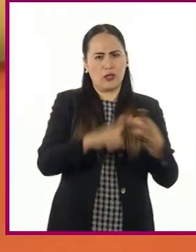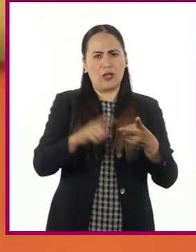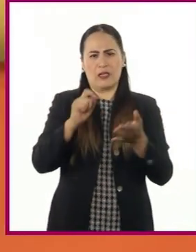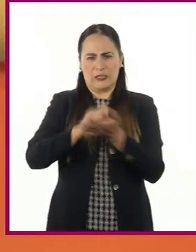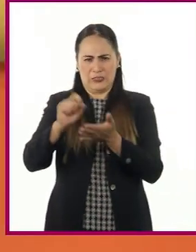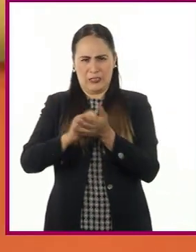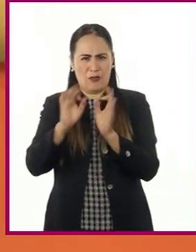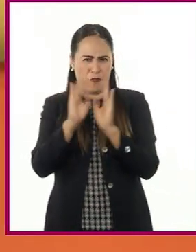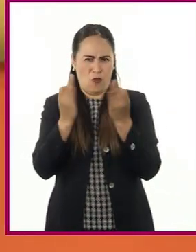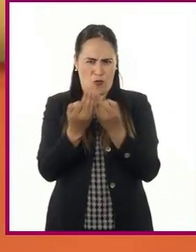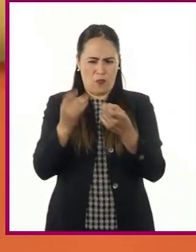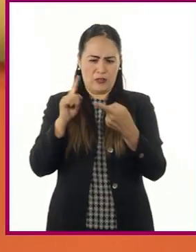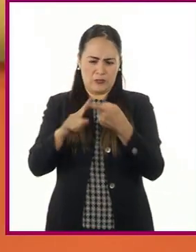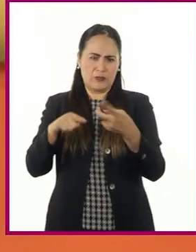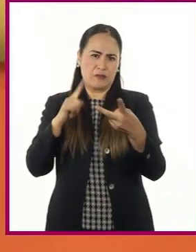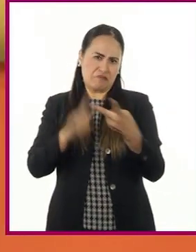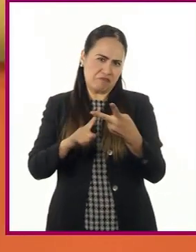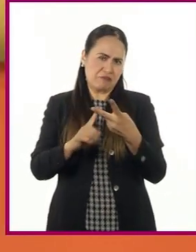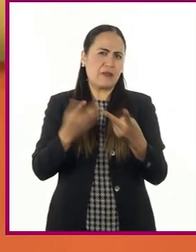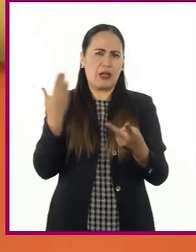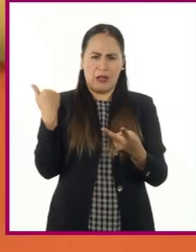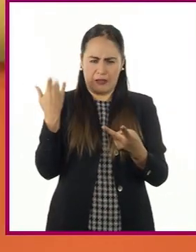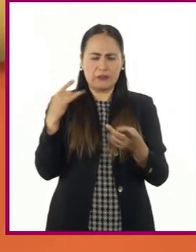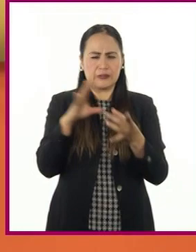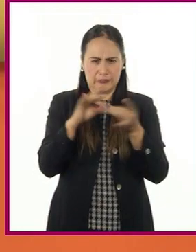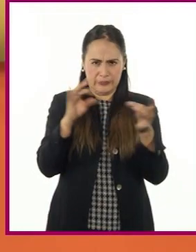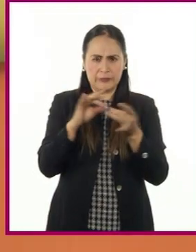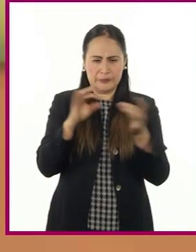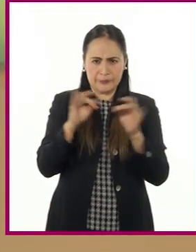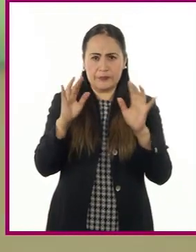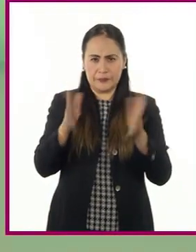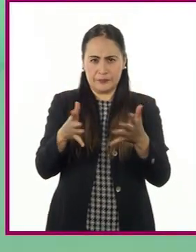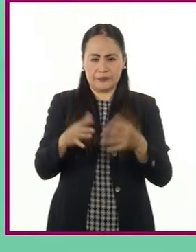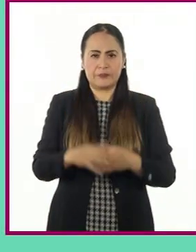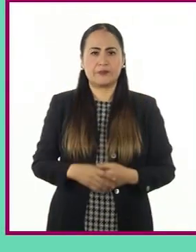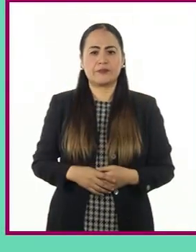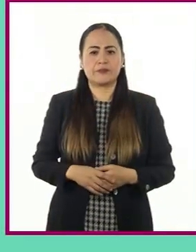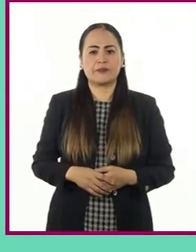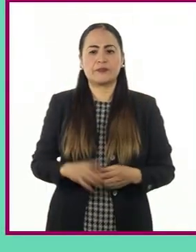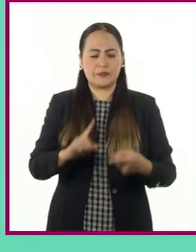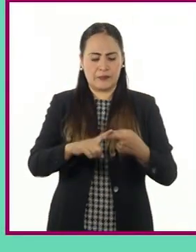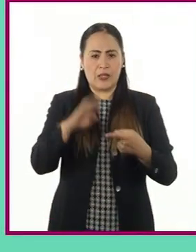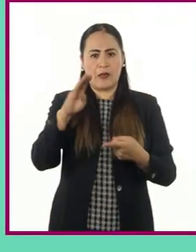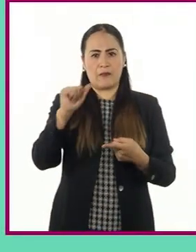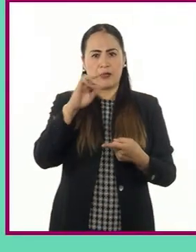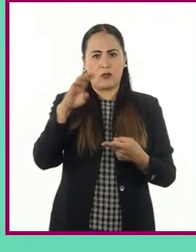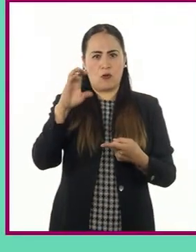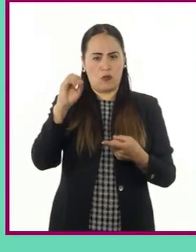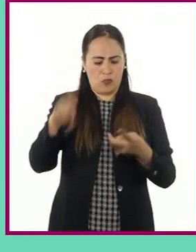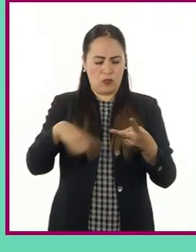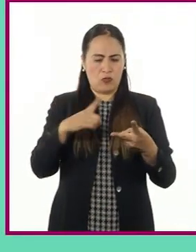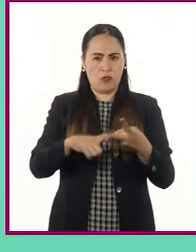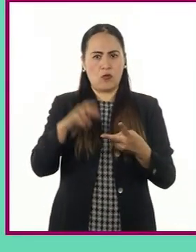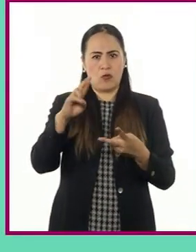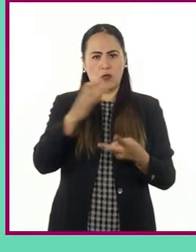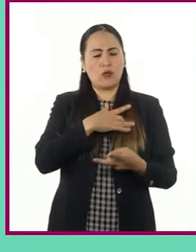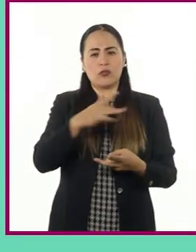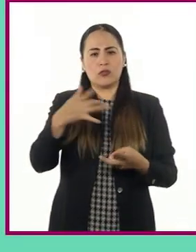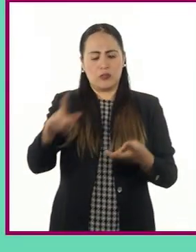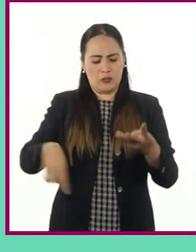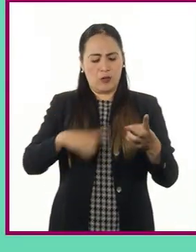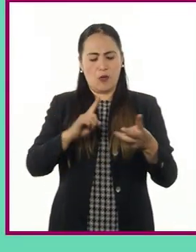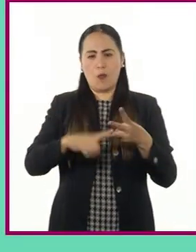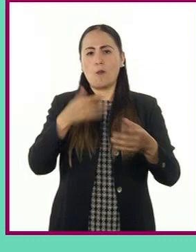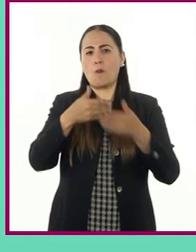literarias. Puede ser algunas de las que hemos visto el día de hoy: barroco, romanticismo o vanguardismo.